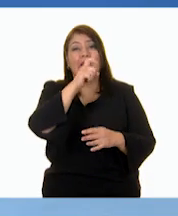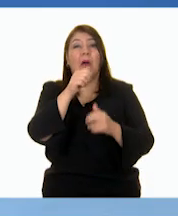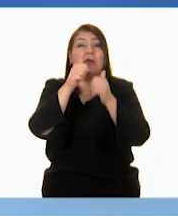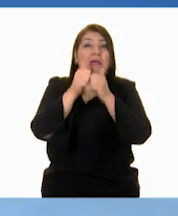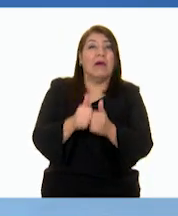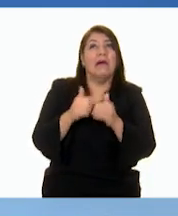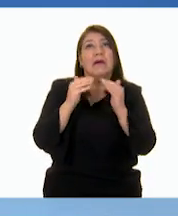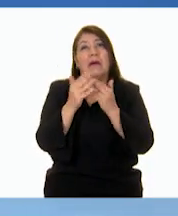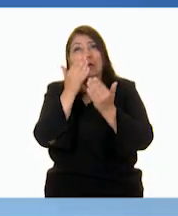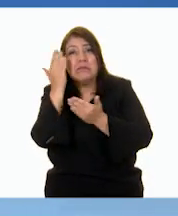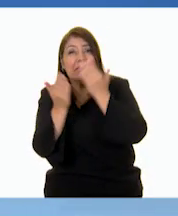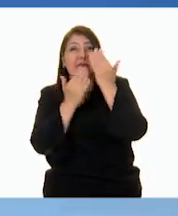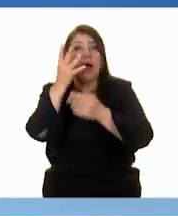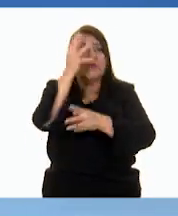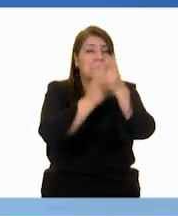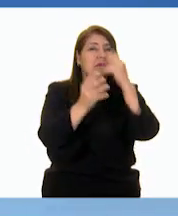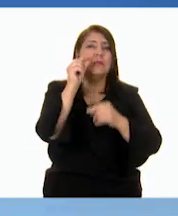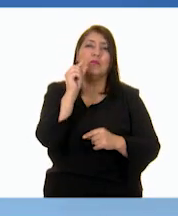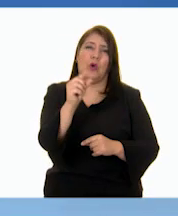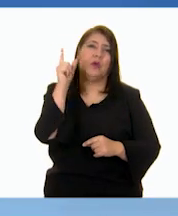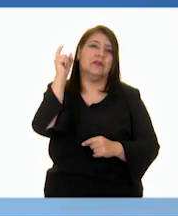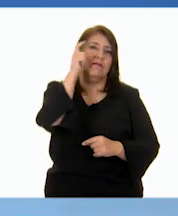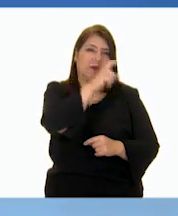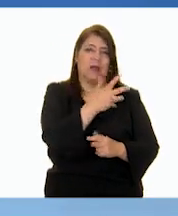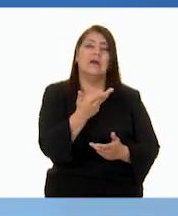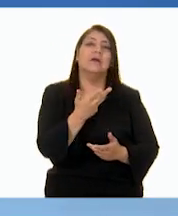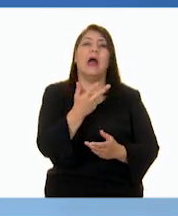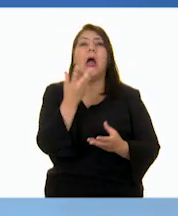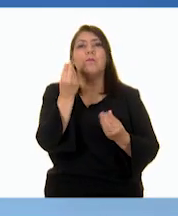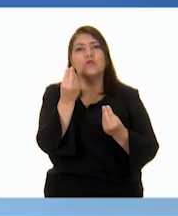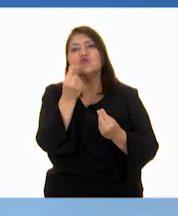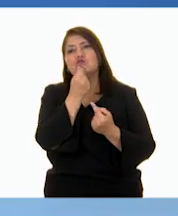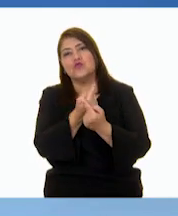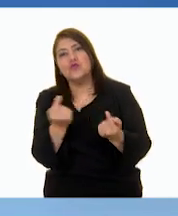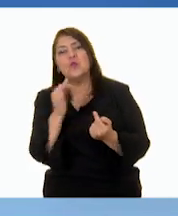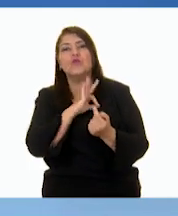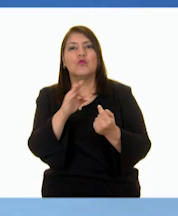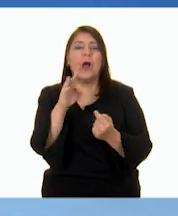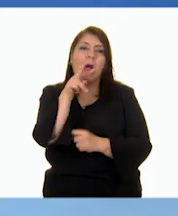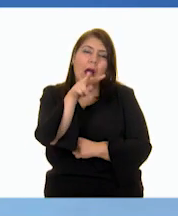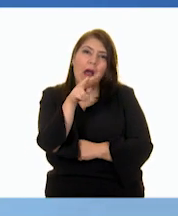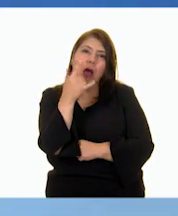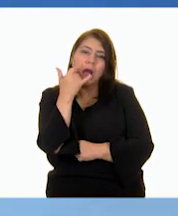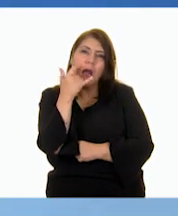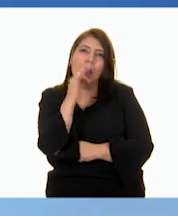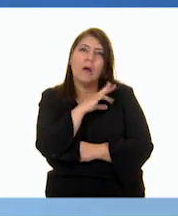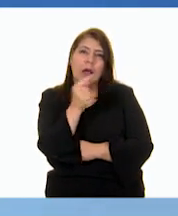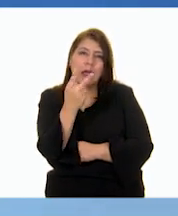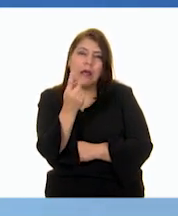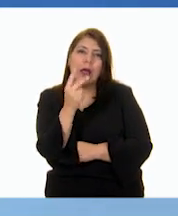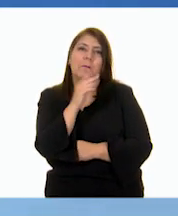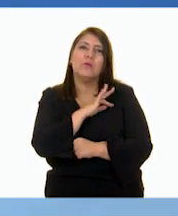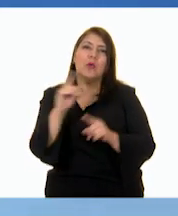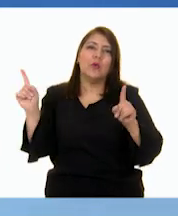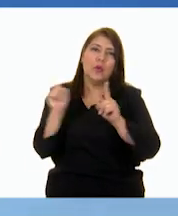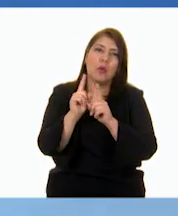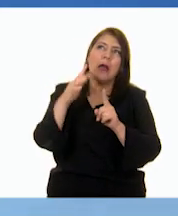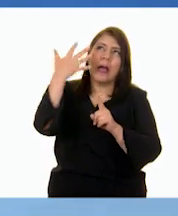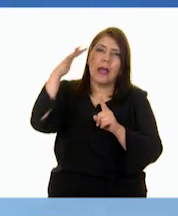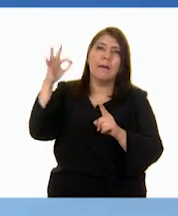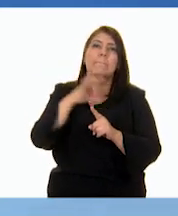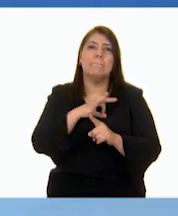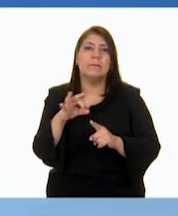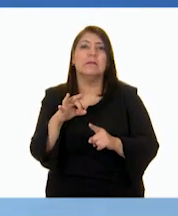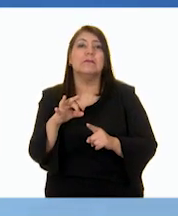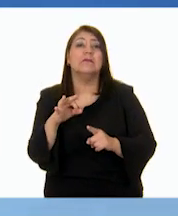casa. Hay muchos que pueden ver la televisión y estar más acompañados, hasta por los adultos de su